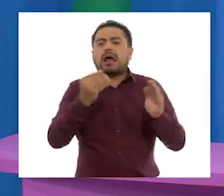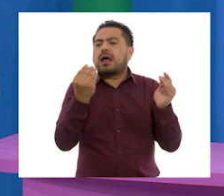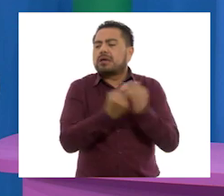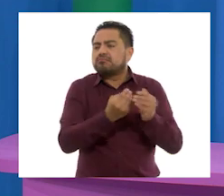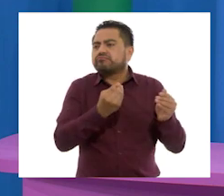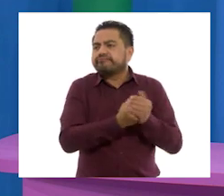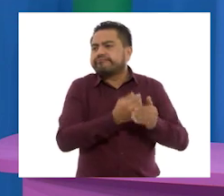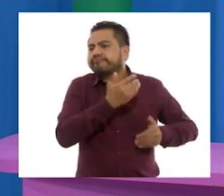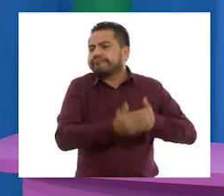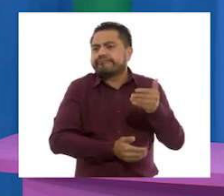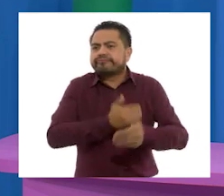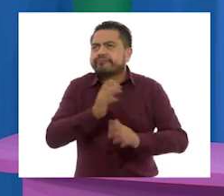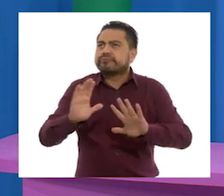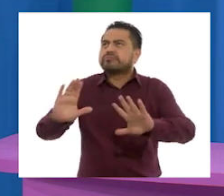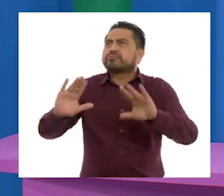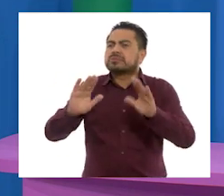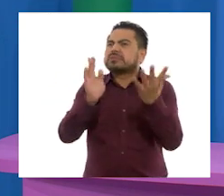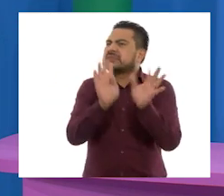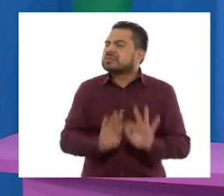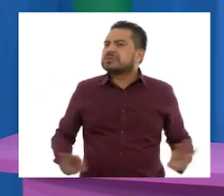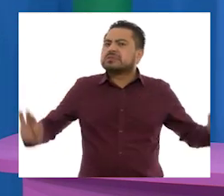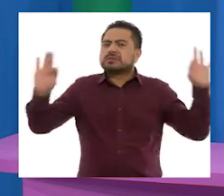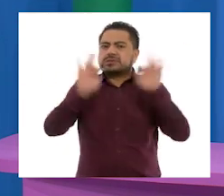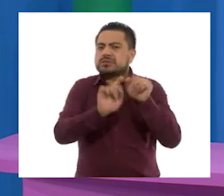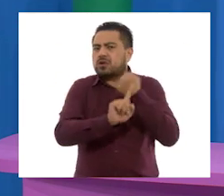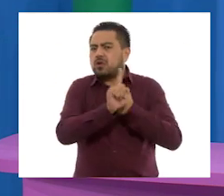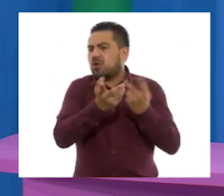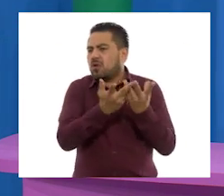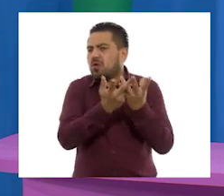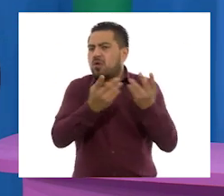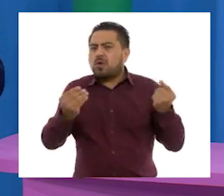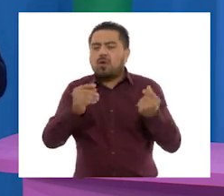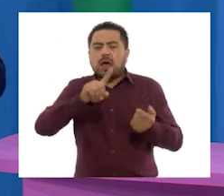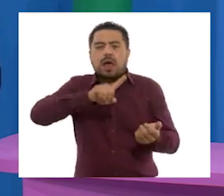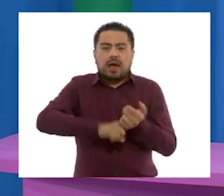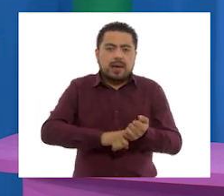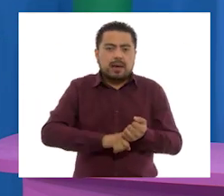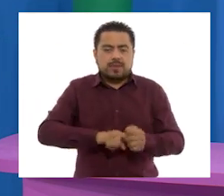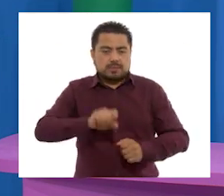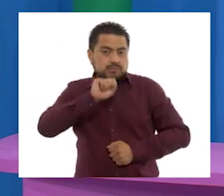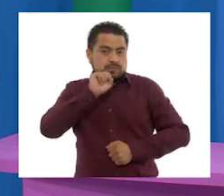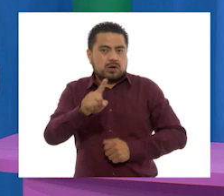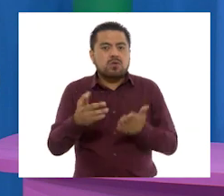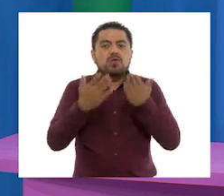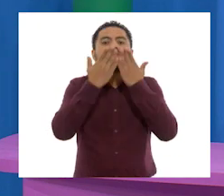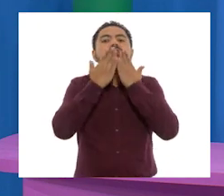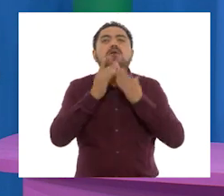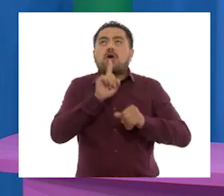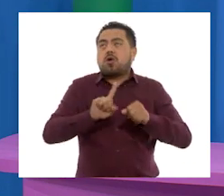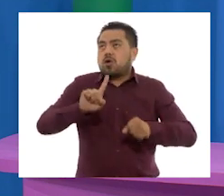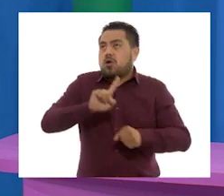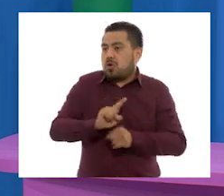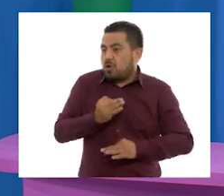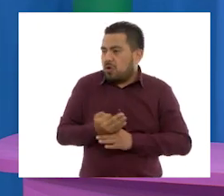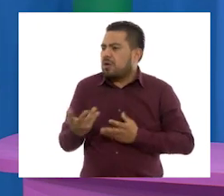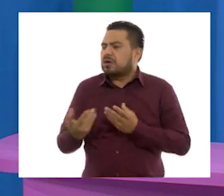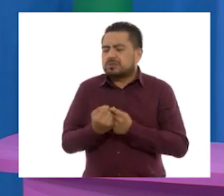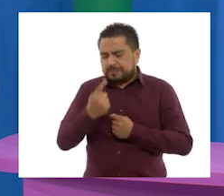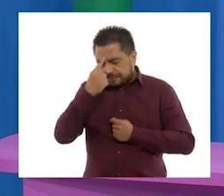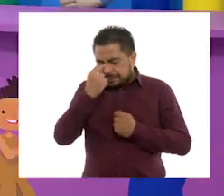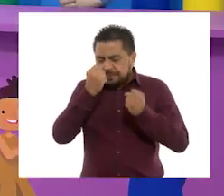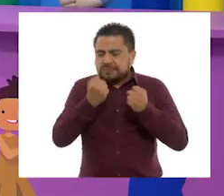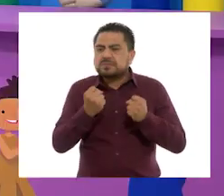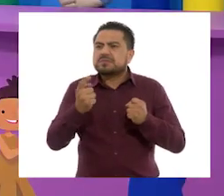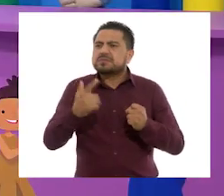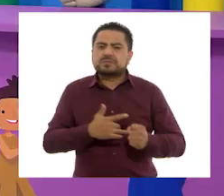clases nos ha ido enseñando acerca de la importancia de resolver nuestros conflictos. Y aunque no está en el día de hoy, yo estoy seguro que